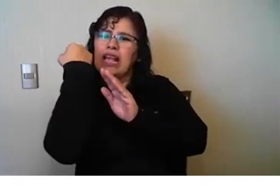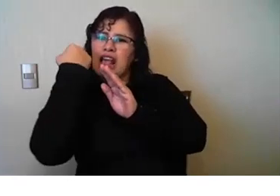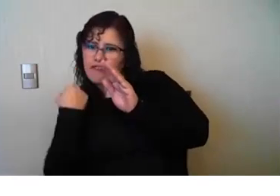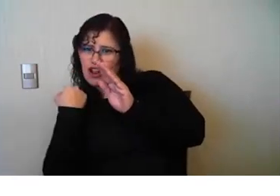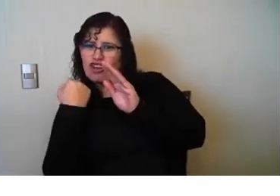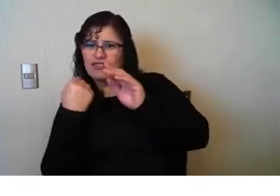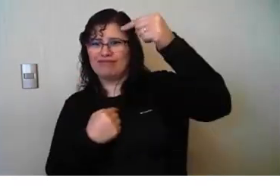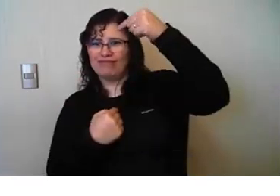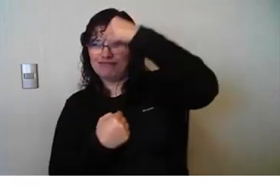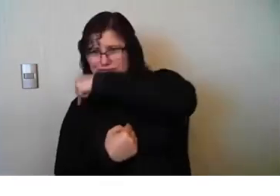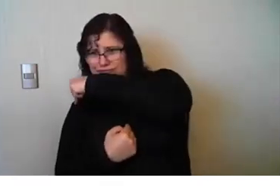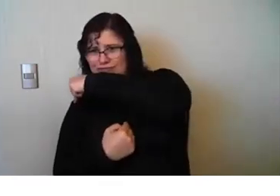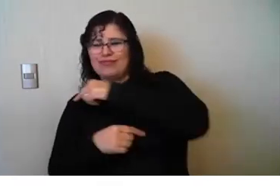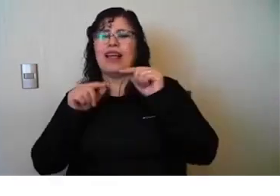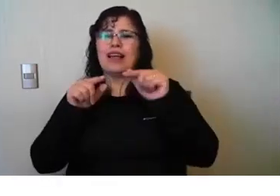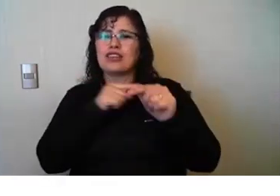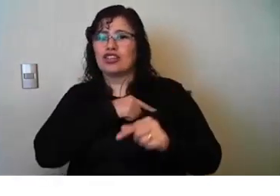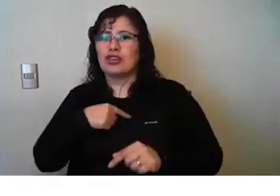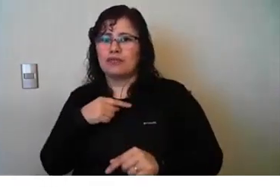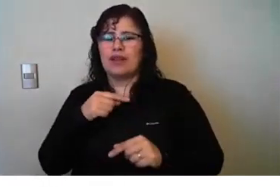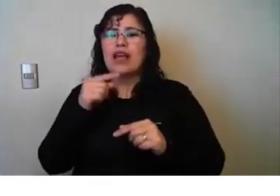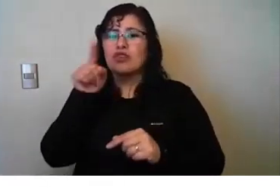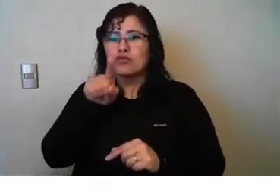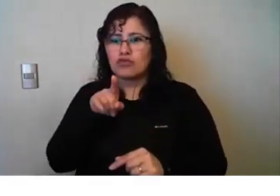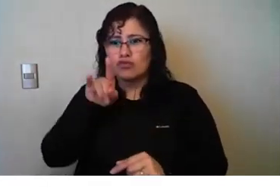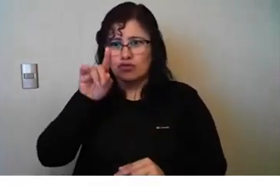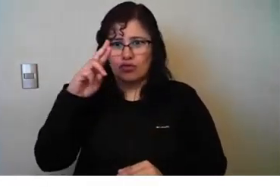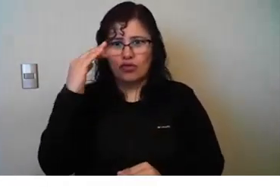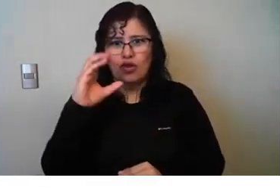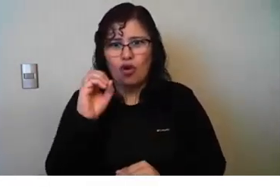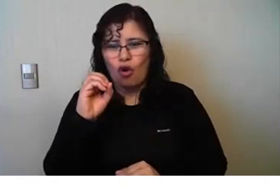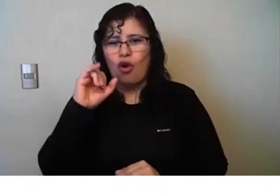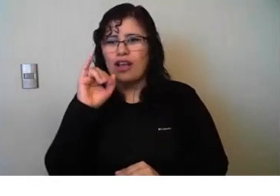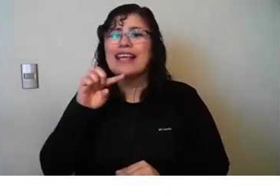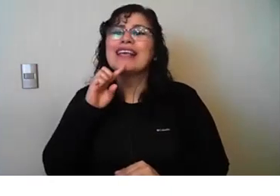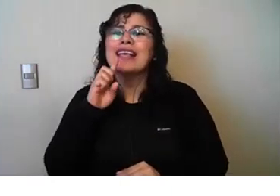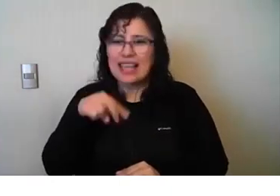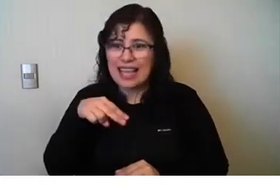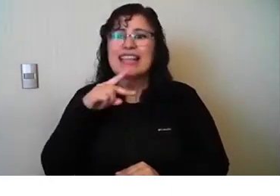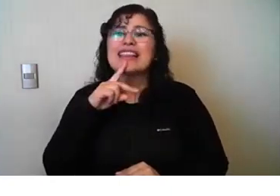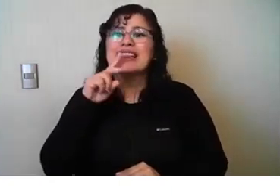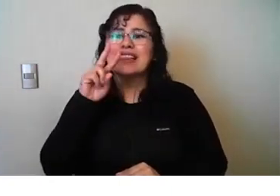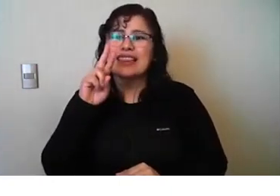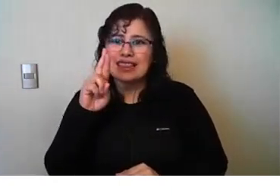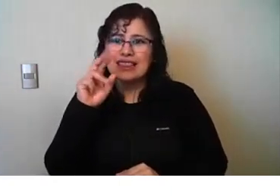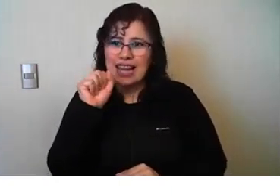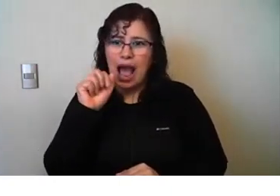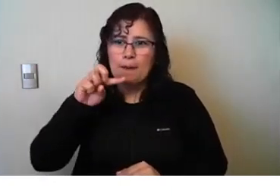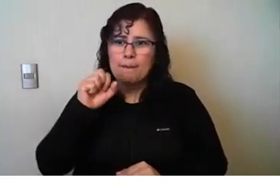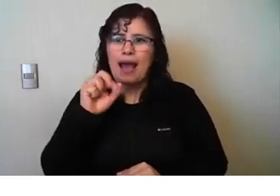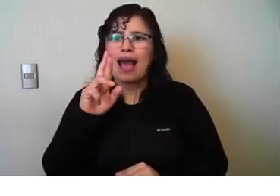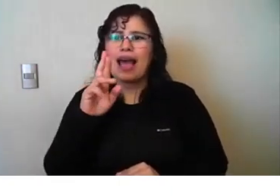que se denomina el surco intraparietal. y se delimitan ciertas